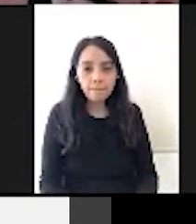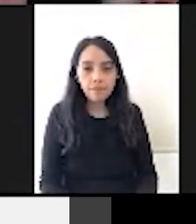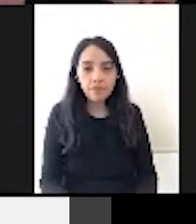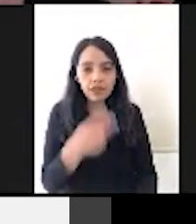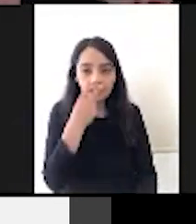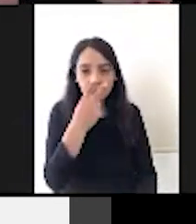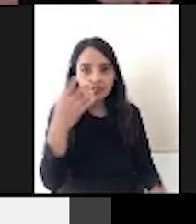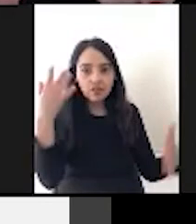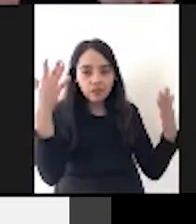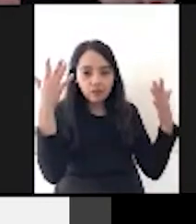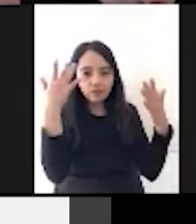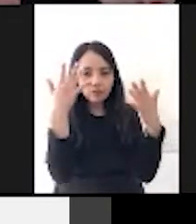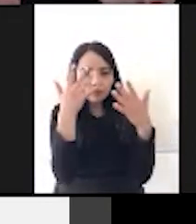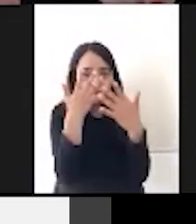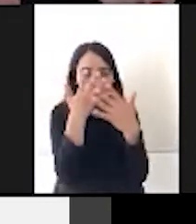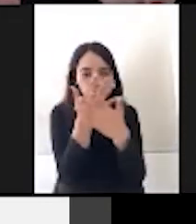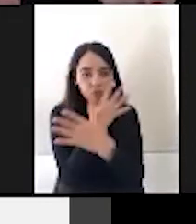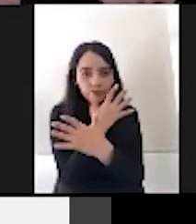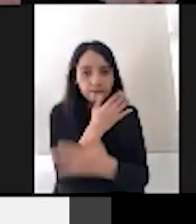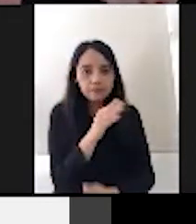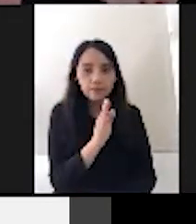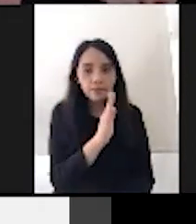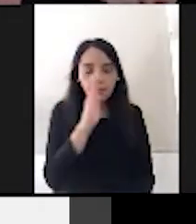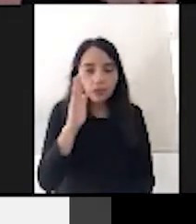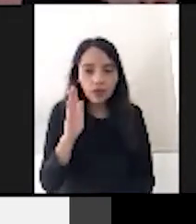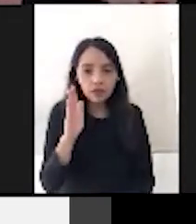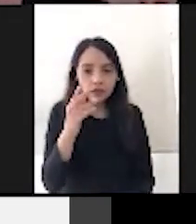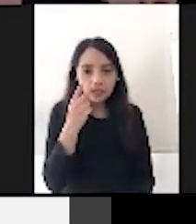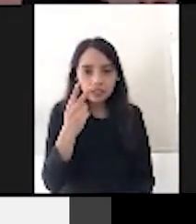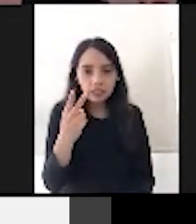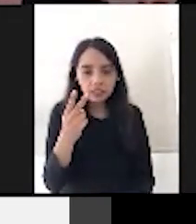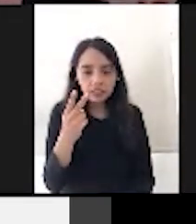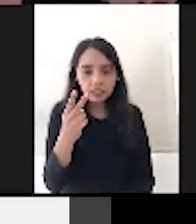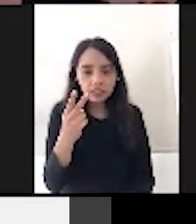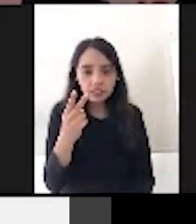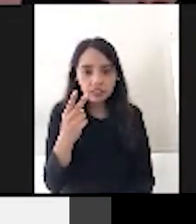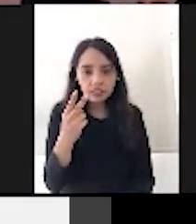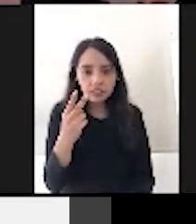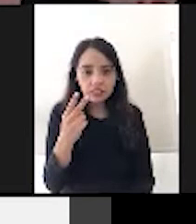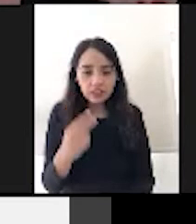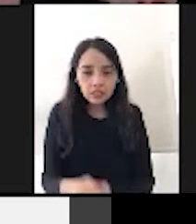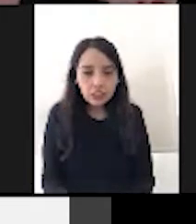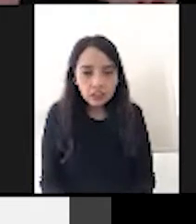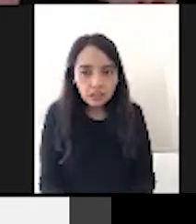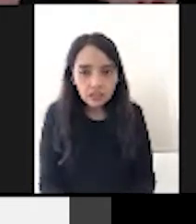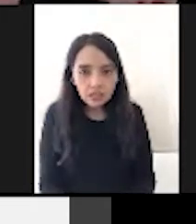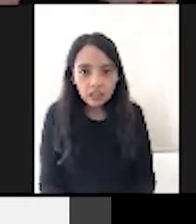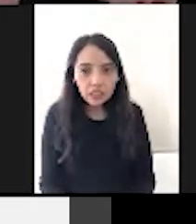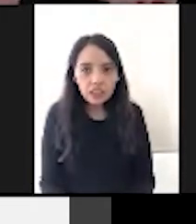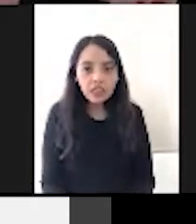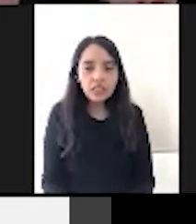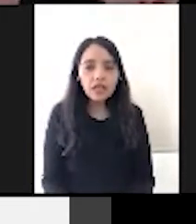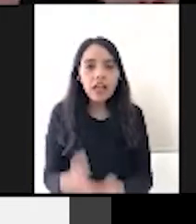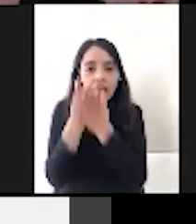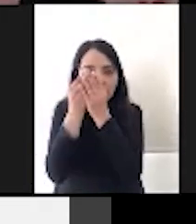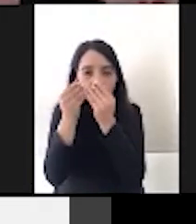de túnel, ¿sí? Y a la derecha observamos una imagen de visión normal versus cómo ve una persona con degeneración macular asociada a la